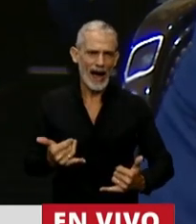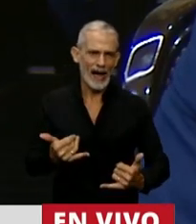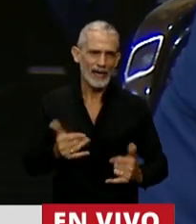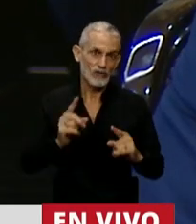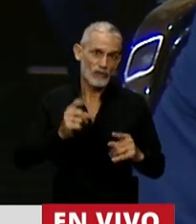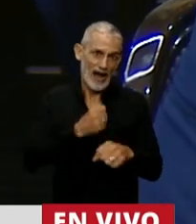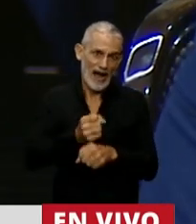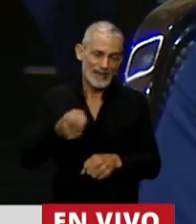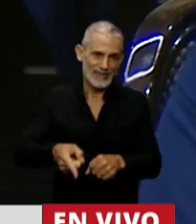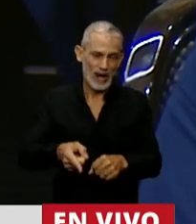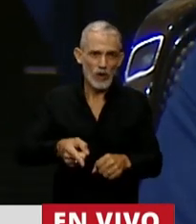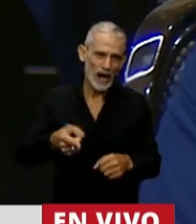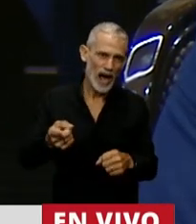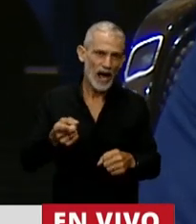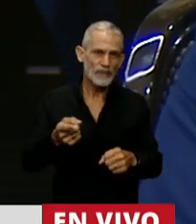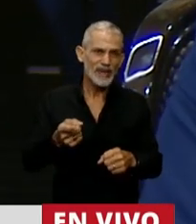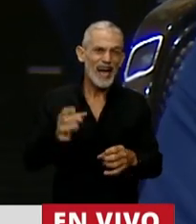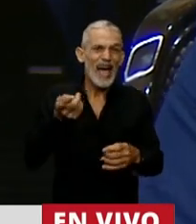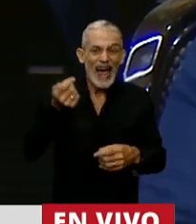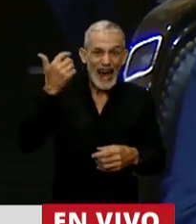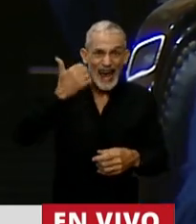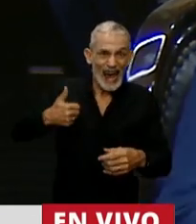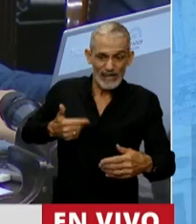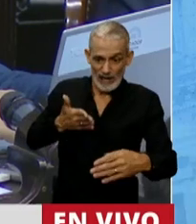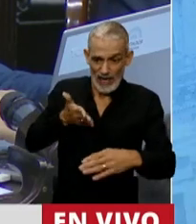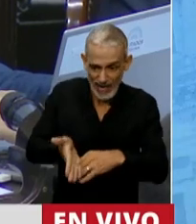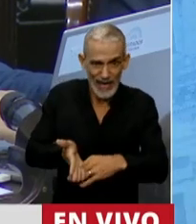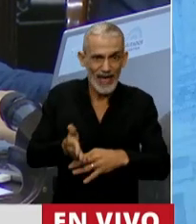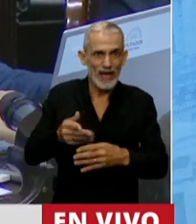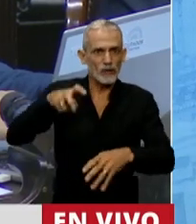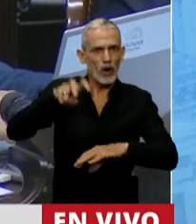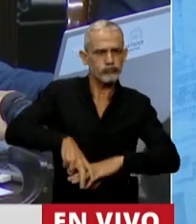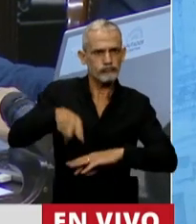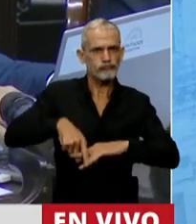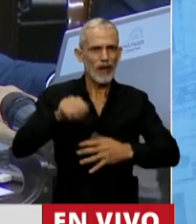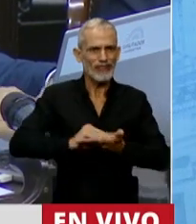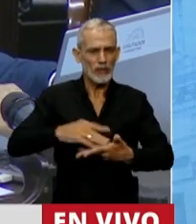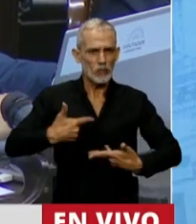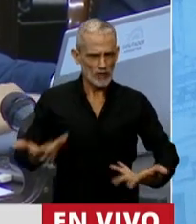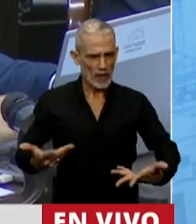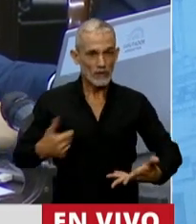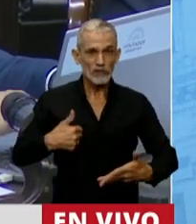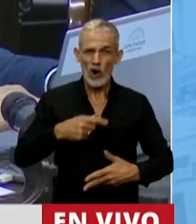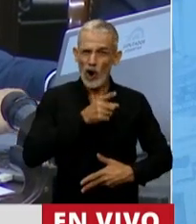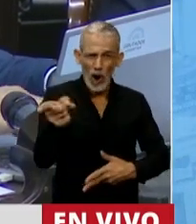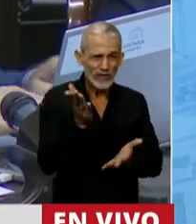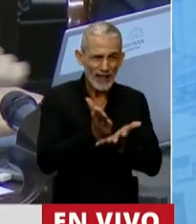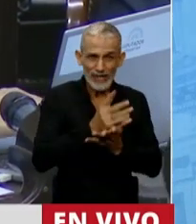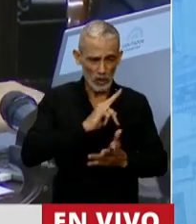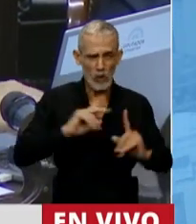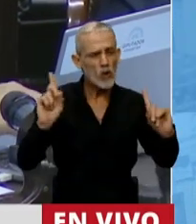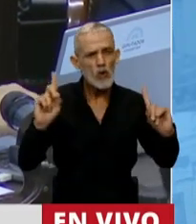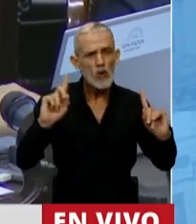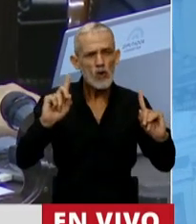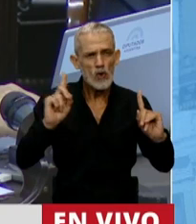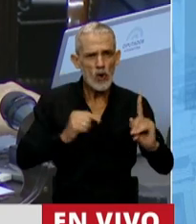tenemos, estaba por impedir mi acceso a la banca. Así que nadie puede decir que mi posición está en contra de los derechos de las mujeres,